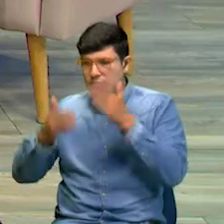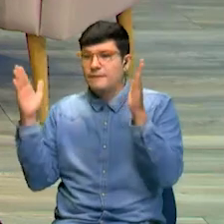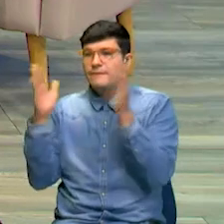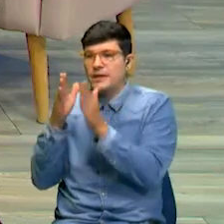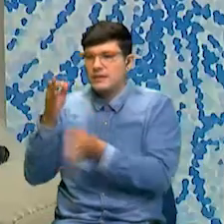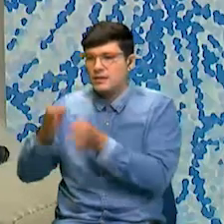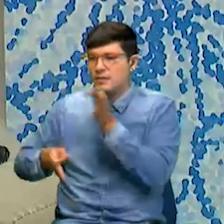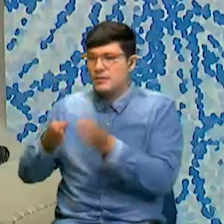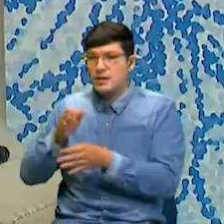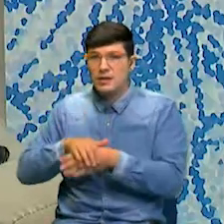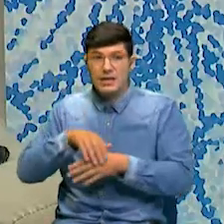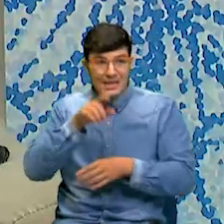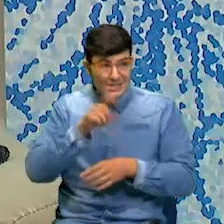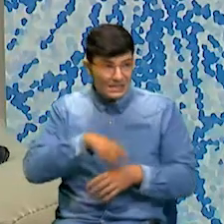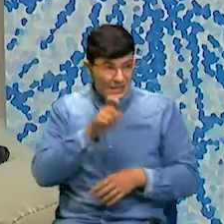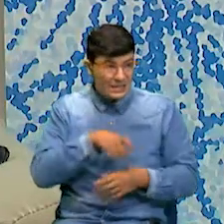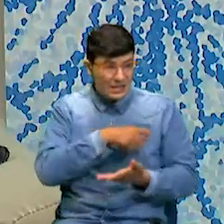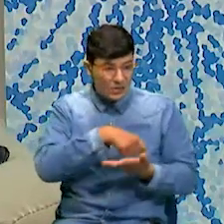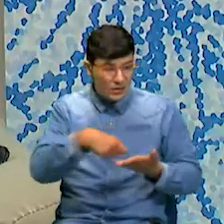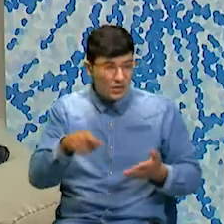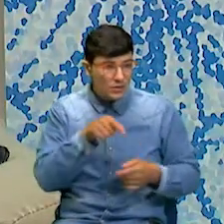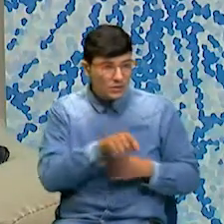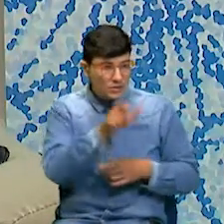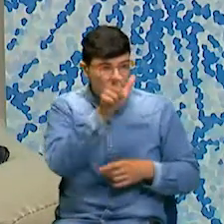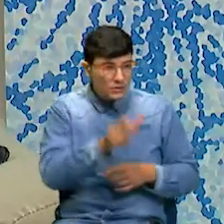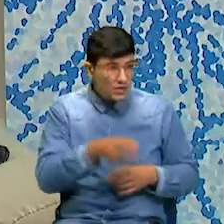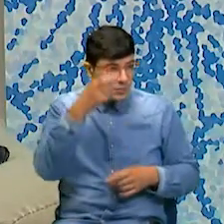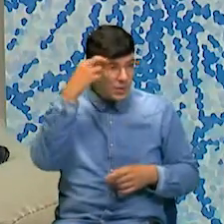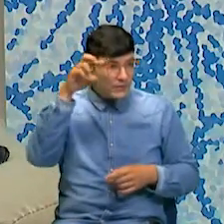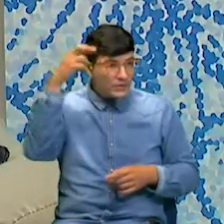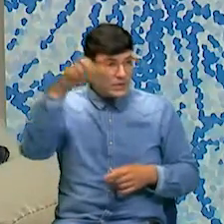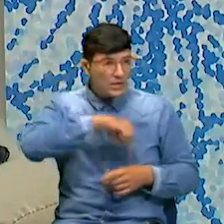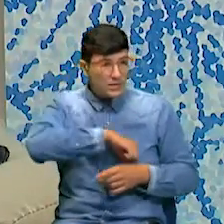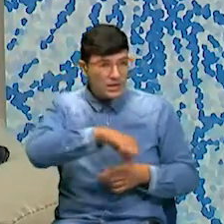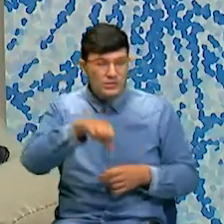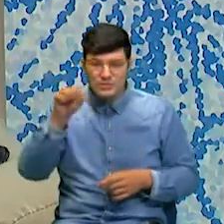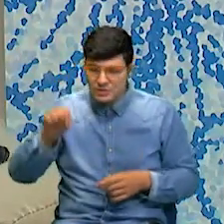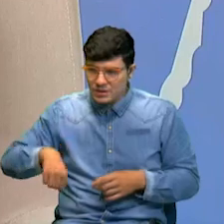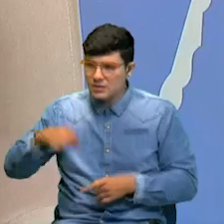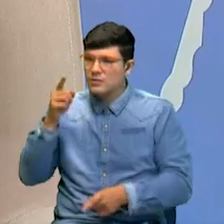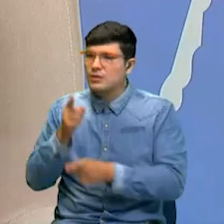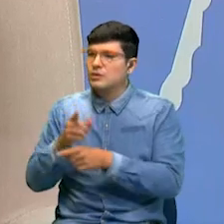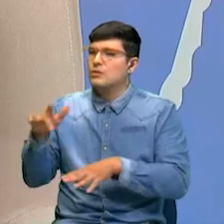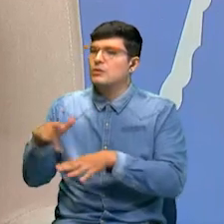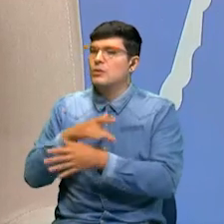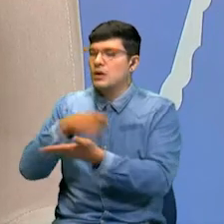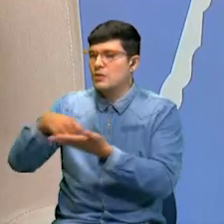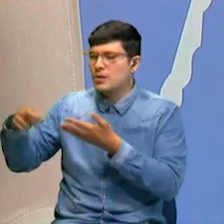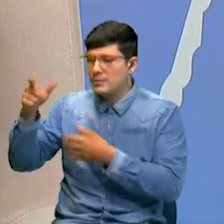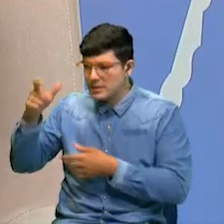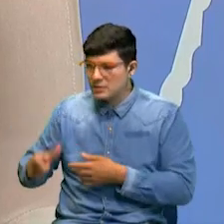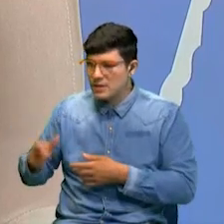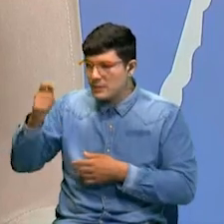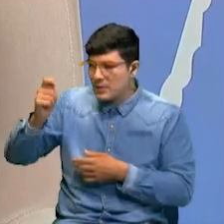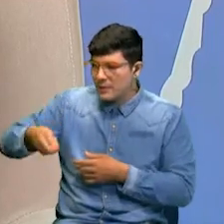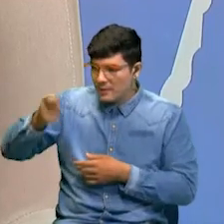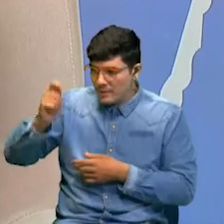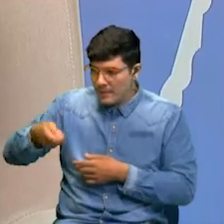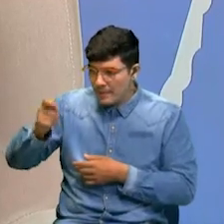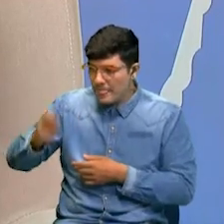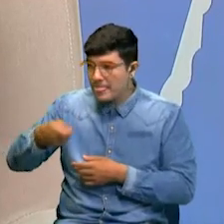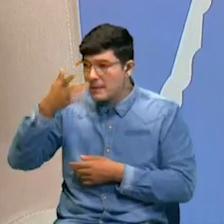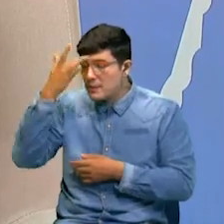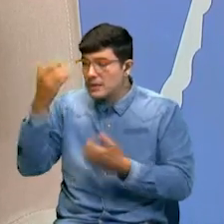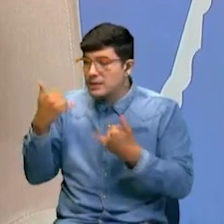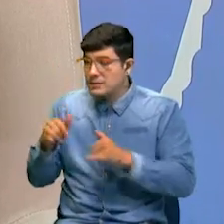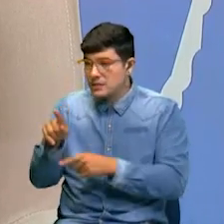sea, necesita contratar un profesional del derecho. Sí, señora, tiene que contratar un profesional de derecho puesto que como ya